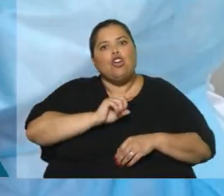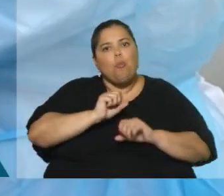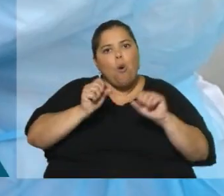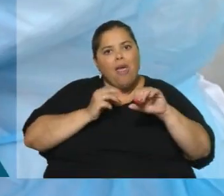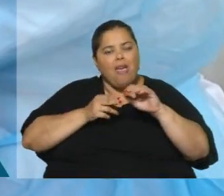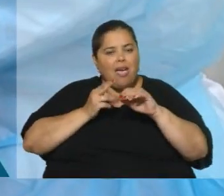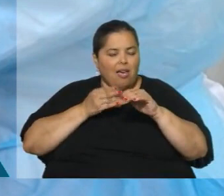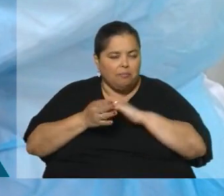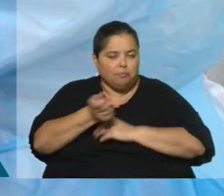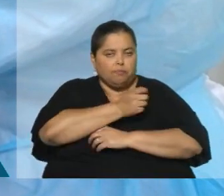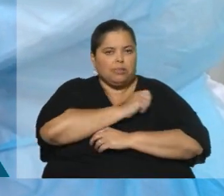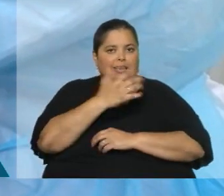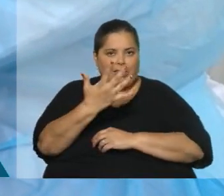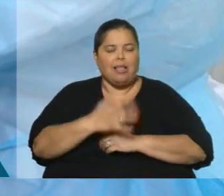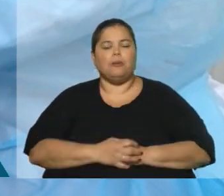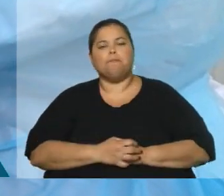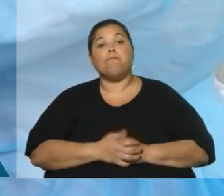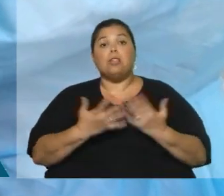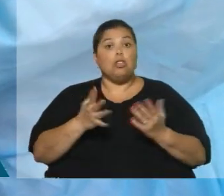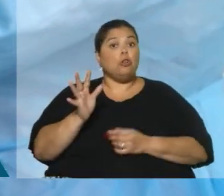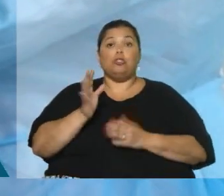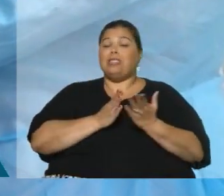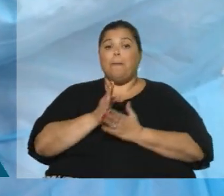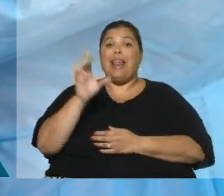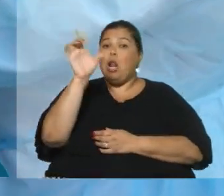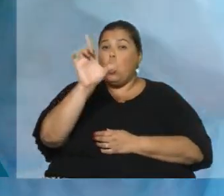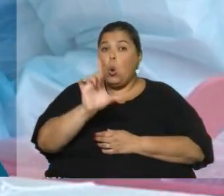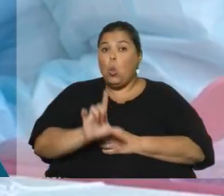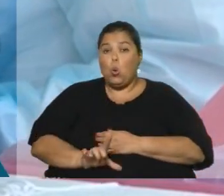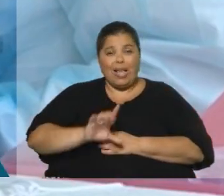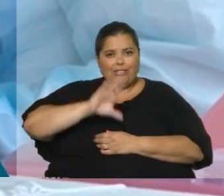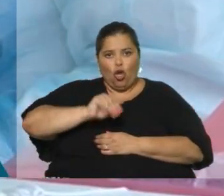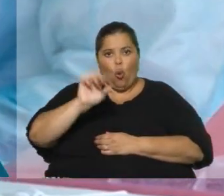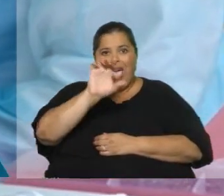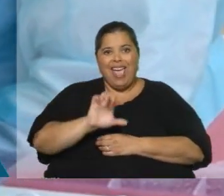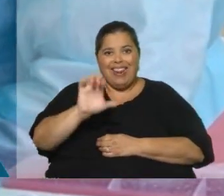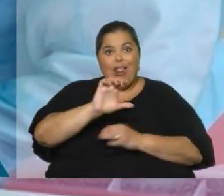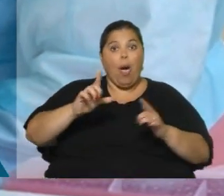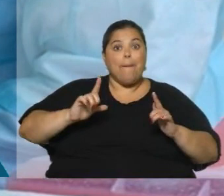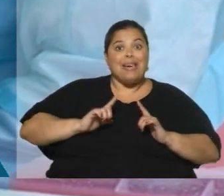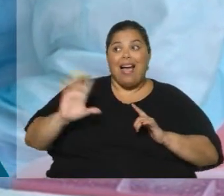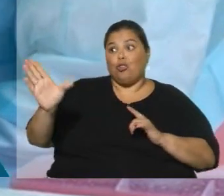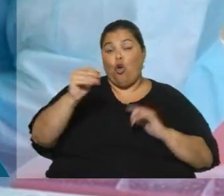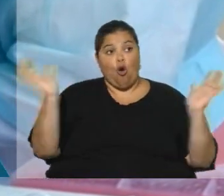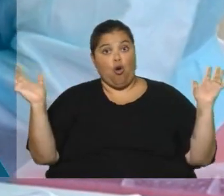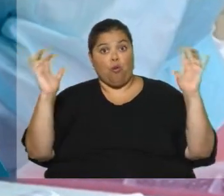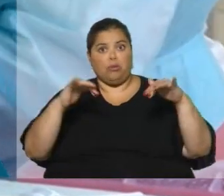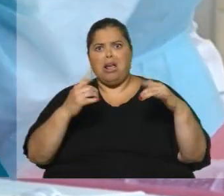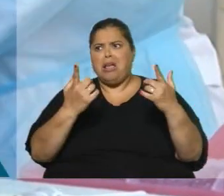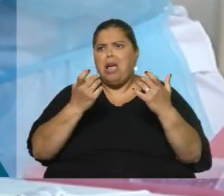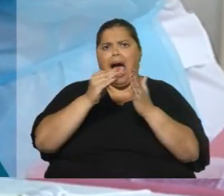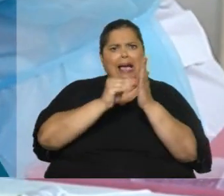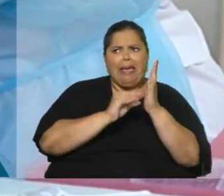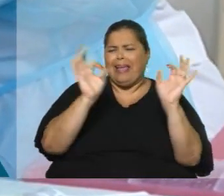esa quinta dosis. Así que bueno, vamos a estar todos los lunes de enero esperando a todos y todas. No se precisa nada más que acercarse, no hay necesidad